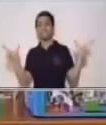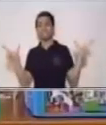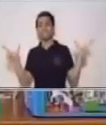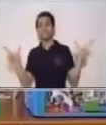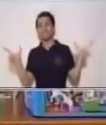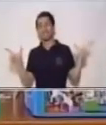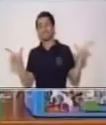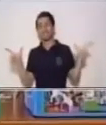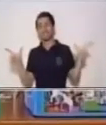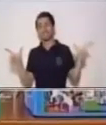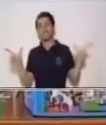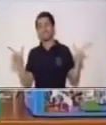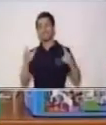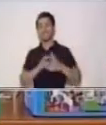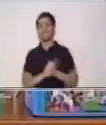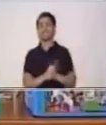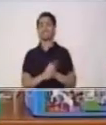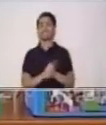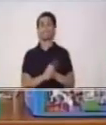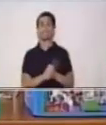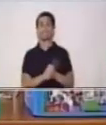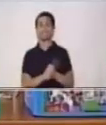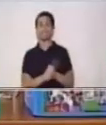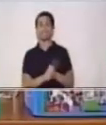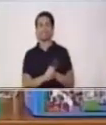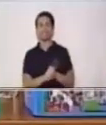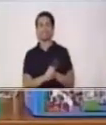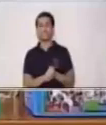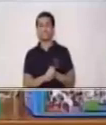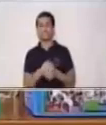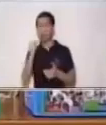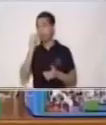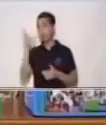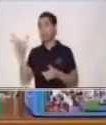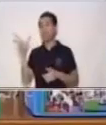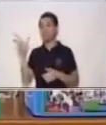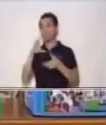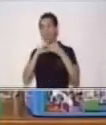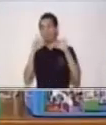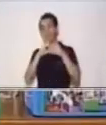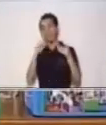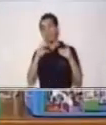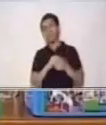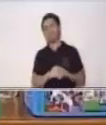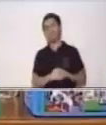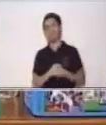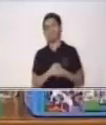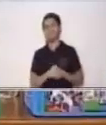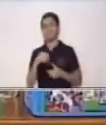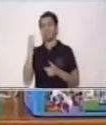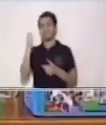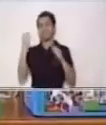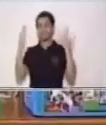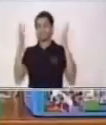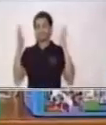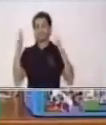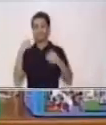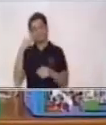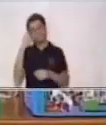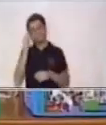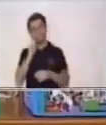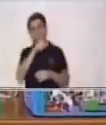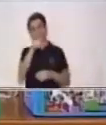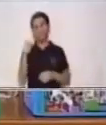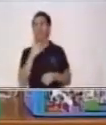despertó. Pinocho. Nacho. Muy bien, espero que te haya gustado esta